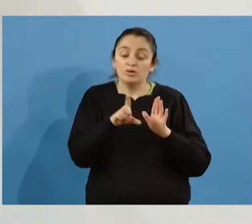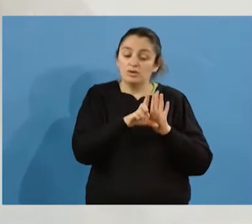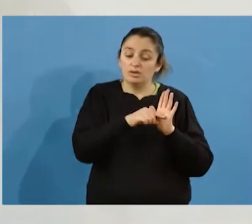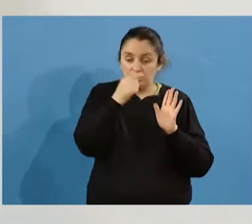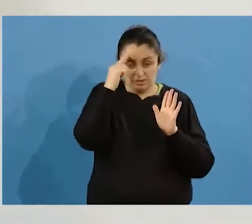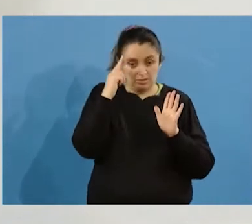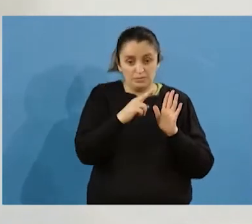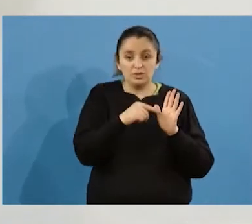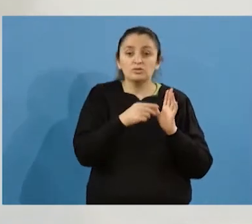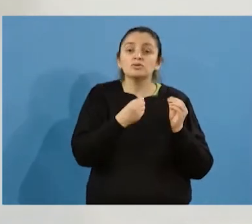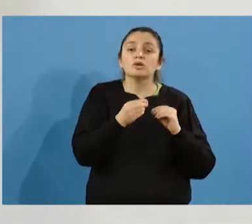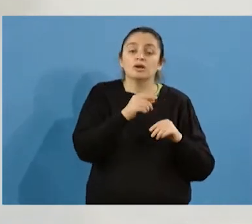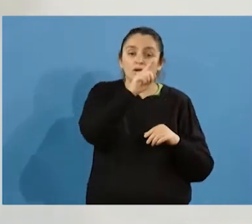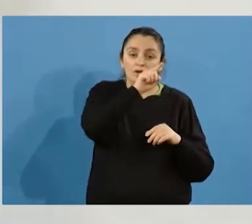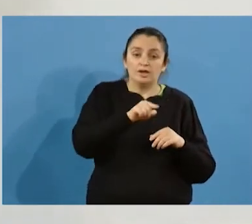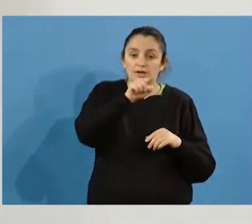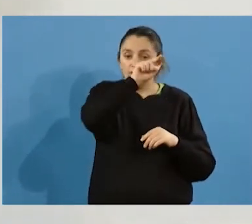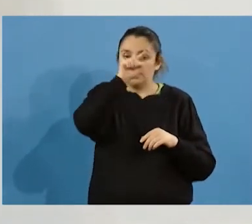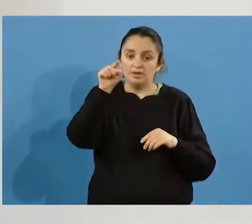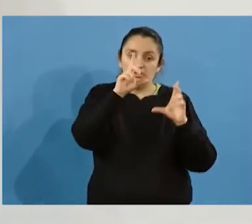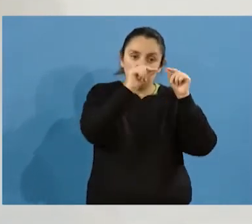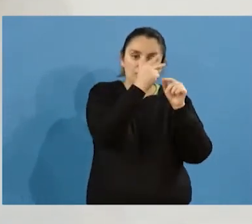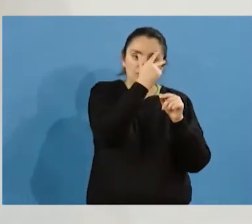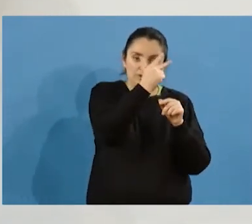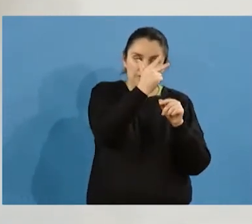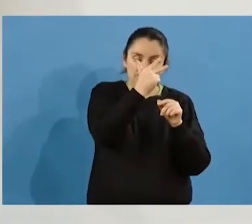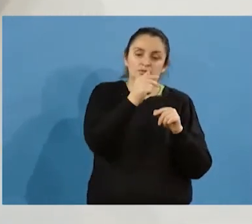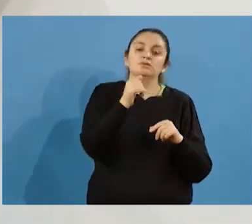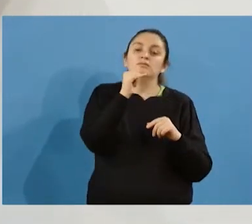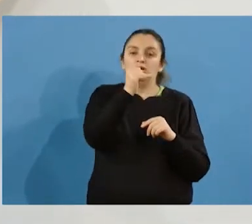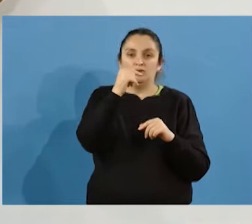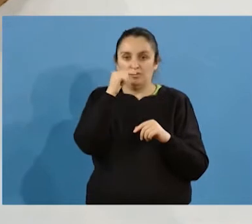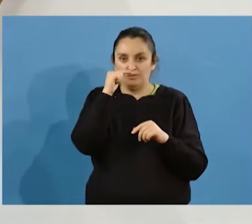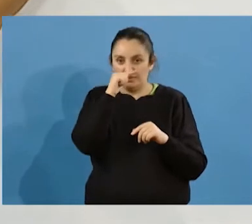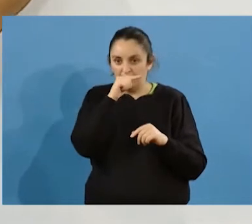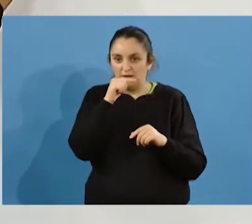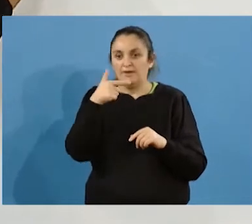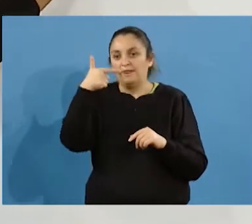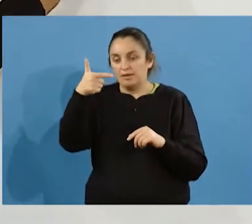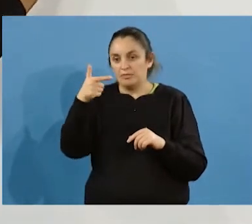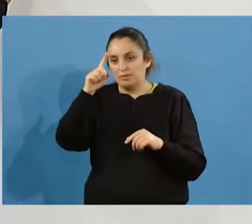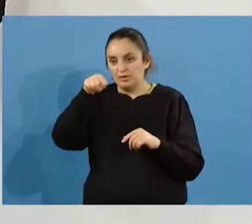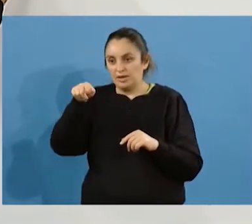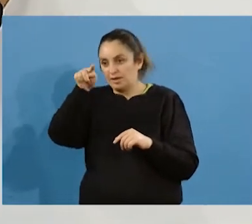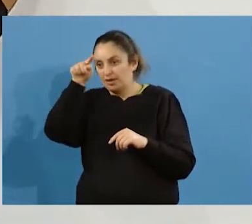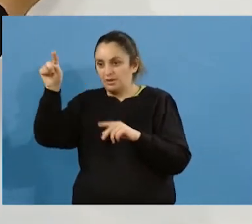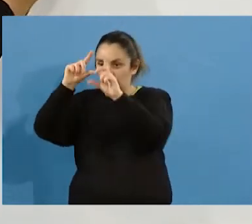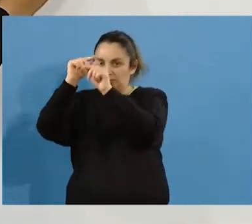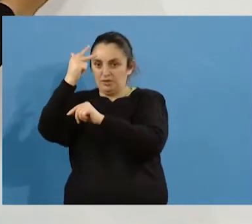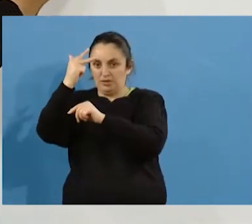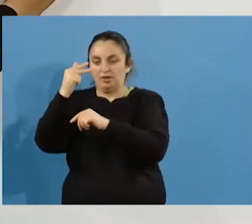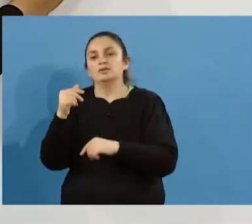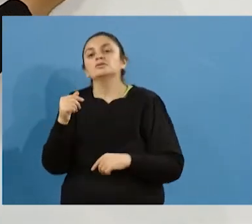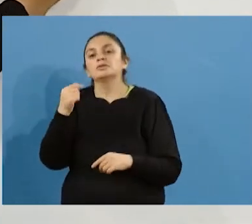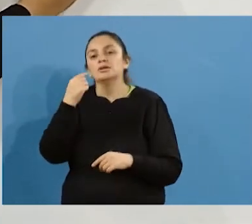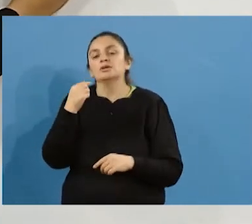tengo la raíz cúbica de menos 1000 / la raíz cúbica de